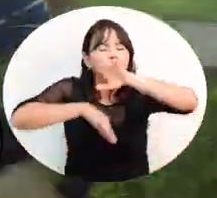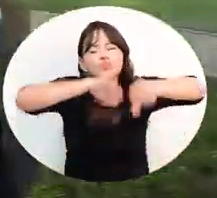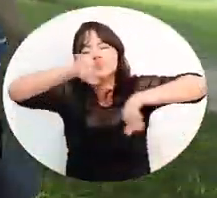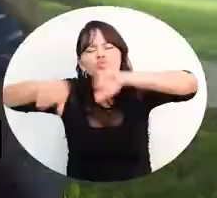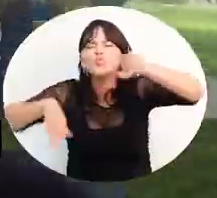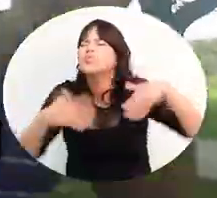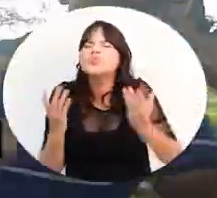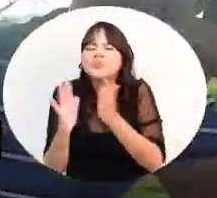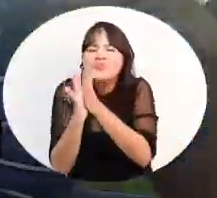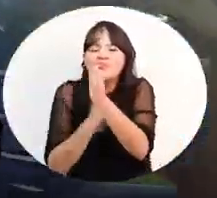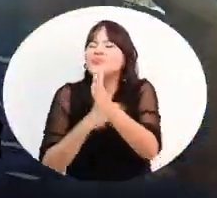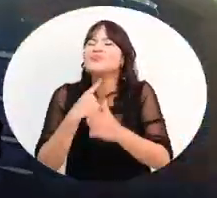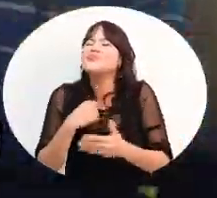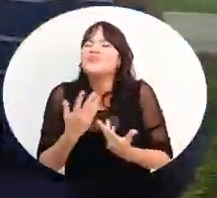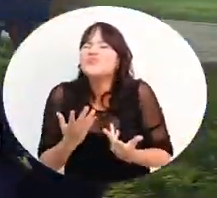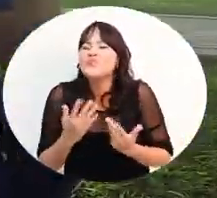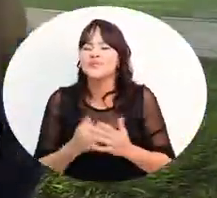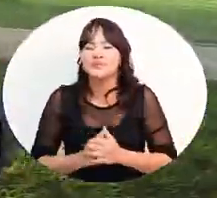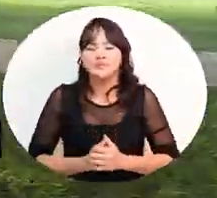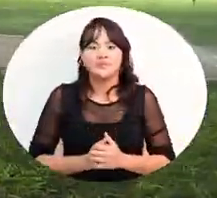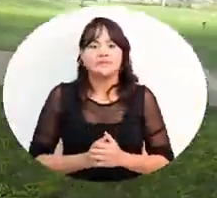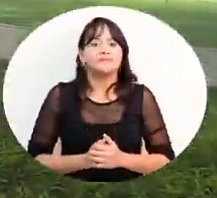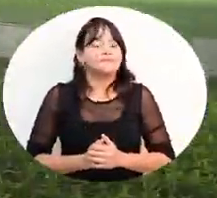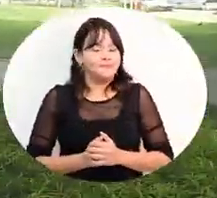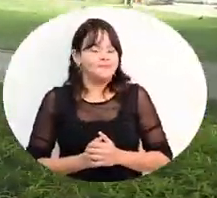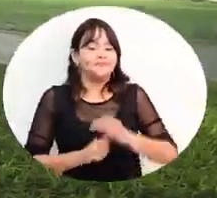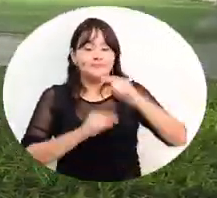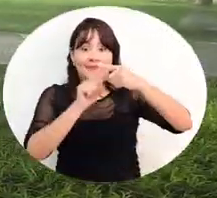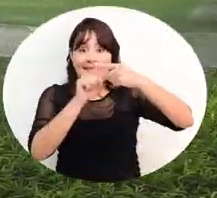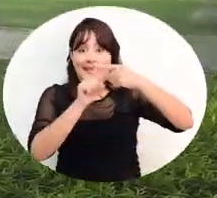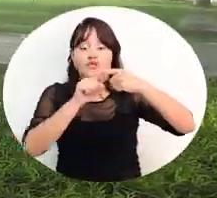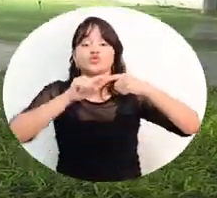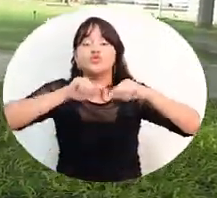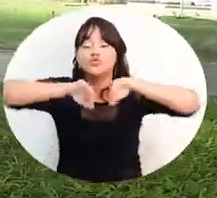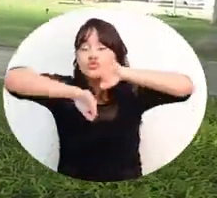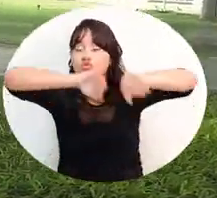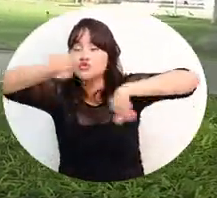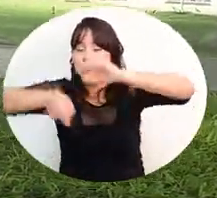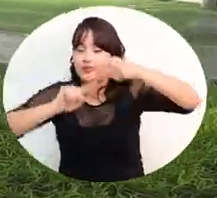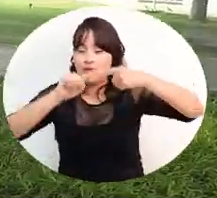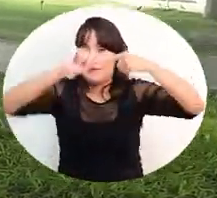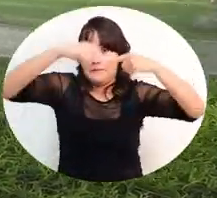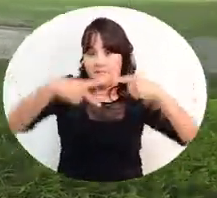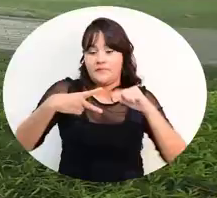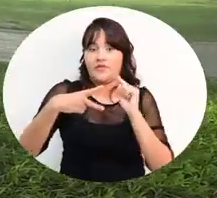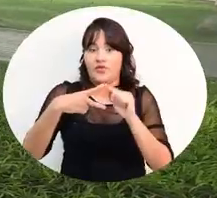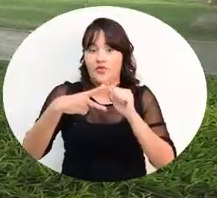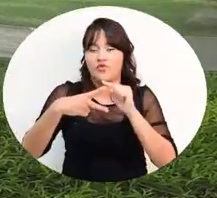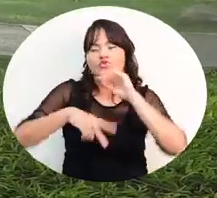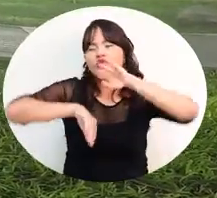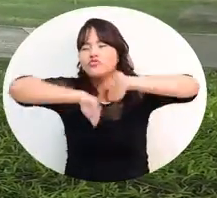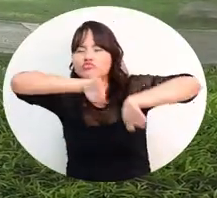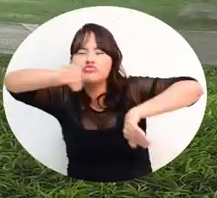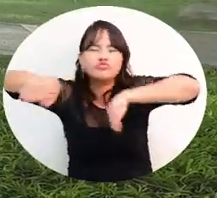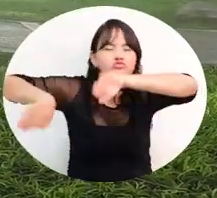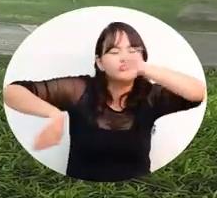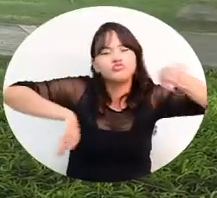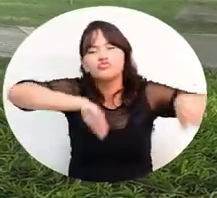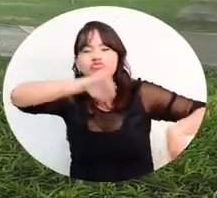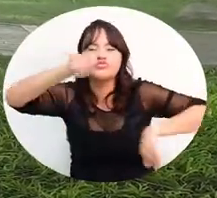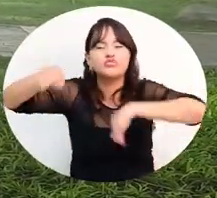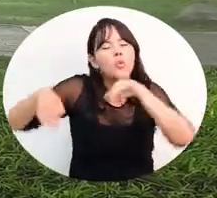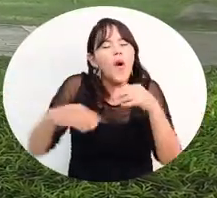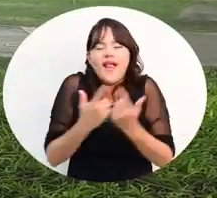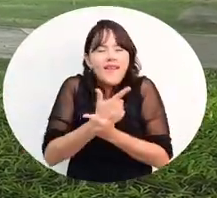¿Qué destacas de, esa parte de nadar o demás? ¿Qué es lo que más te gusta? De nadar hay dos cosas que me gusta bastante. Una, el nadado libre